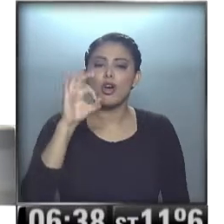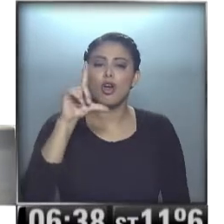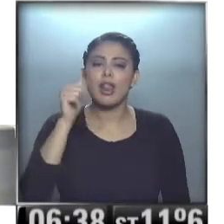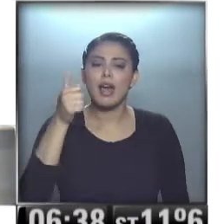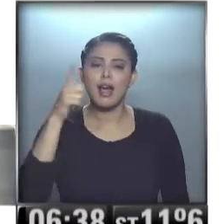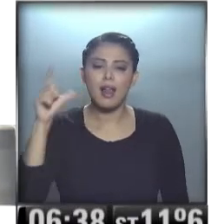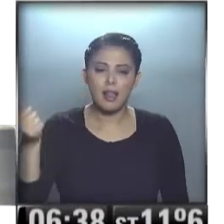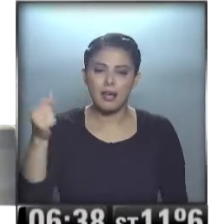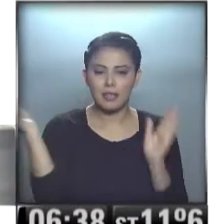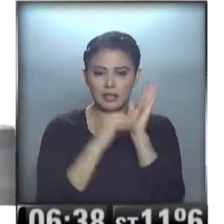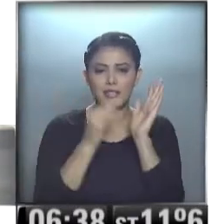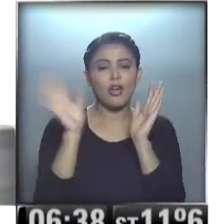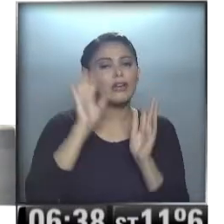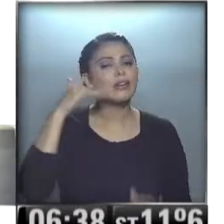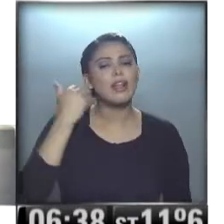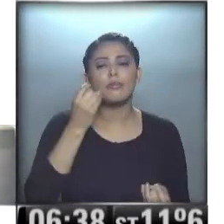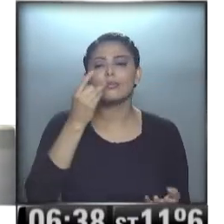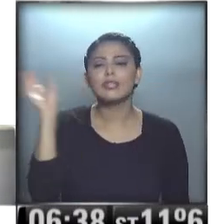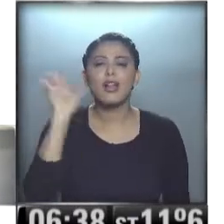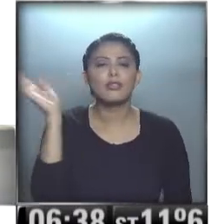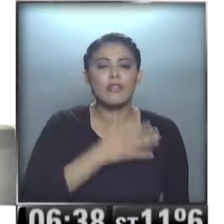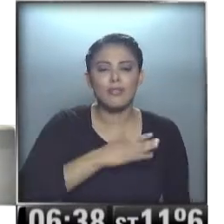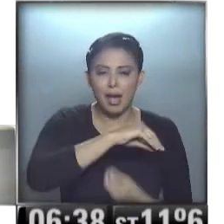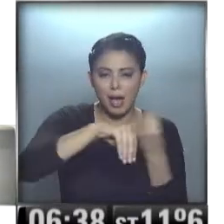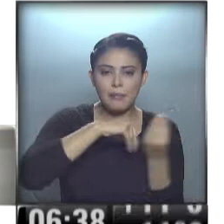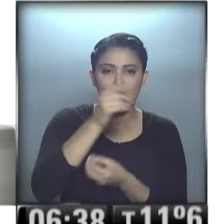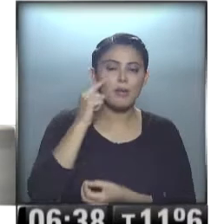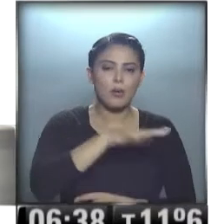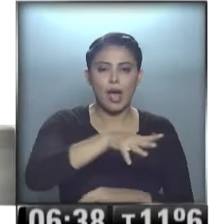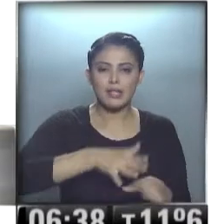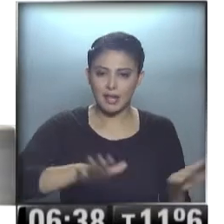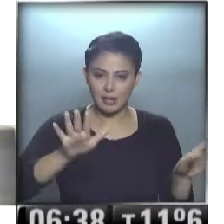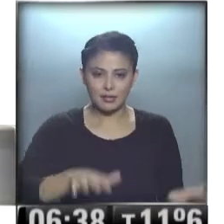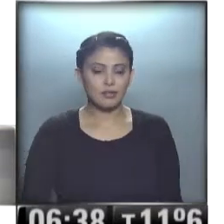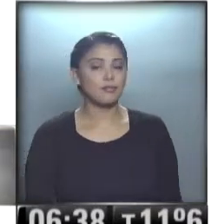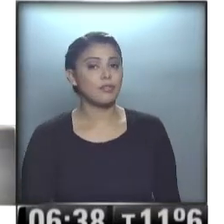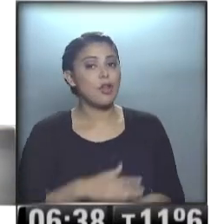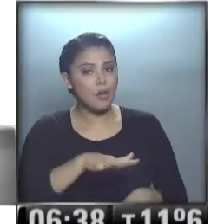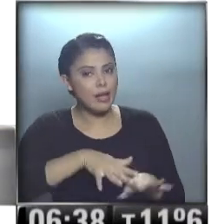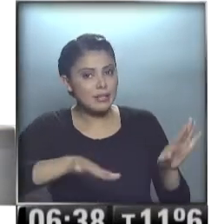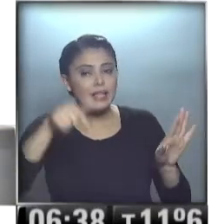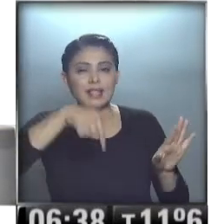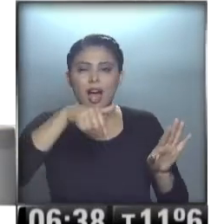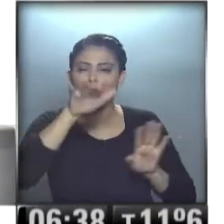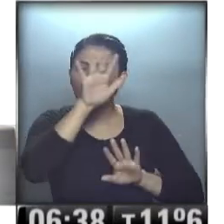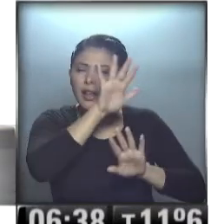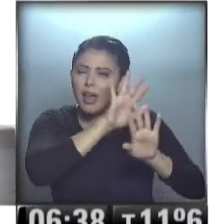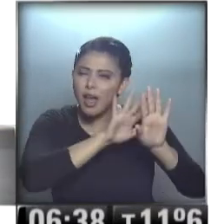Dice, buen día Nadia, saludos a toda mi familia que está en Ezeiza. Ah, en la zona de Ezeiza, hay alguna neblinita, mi amor,